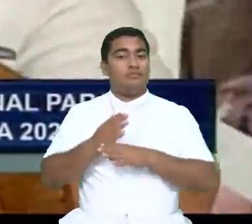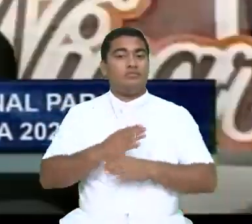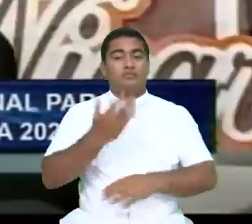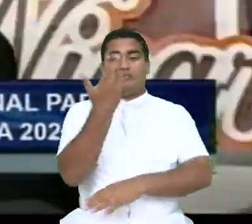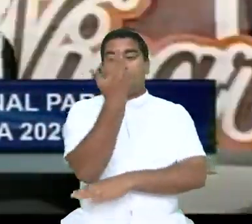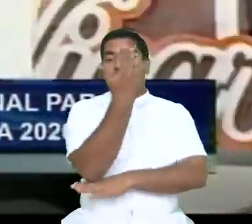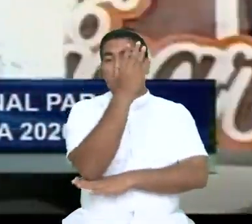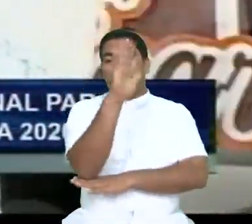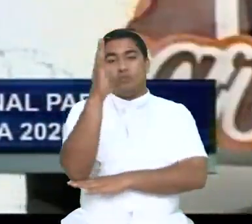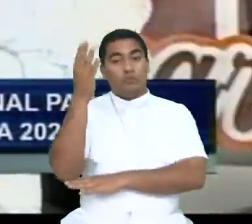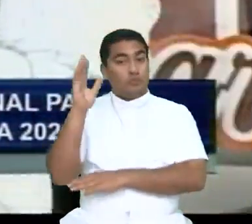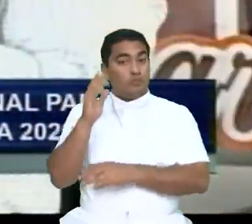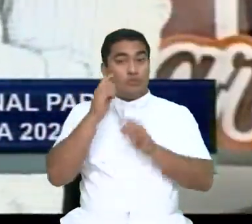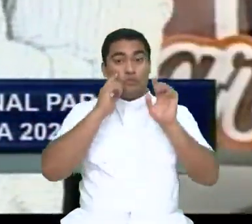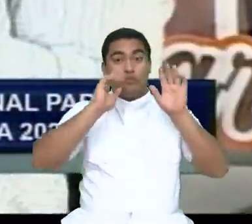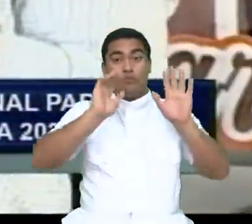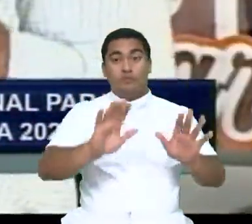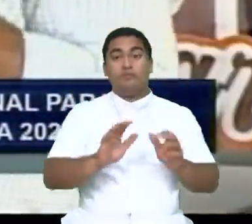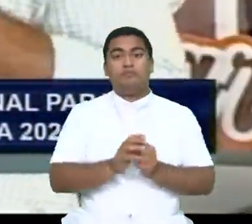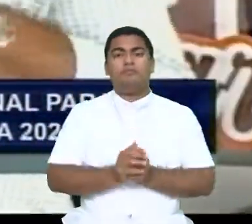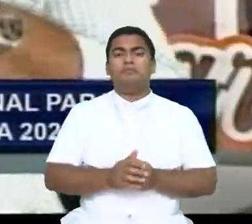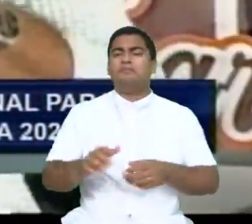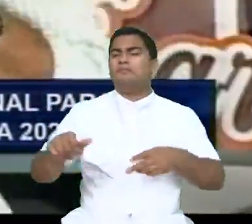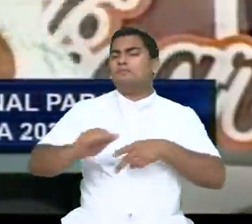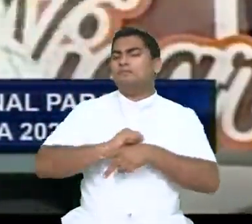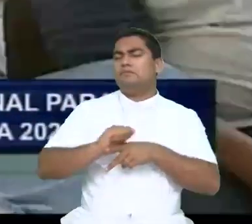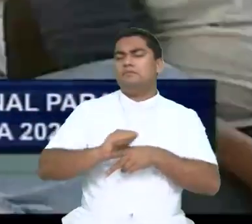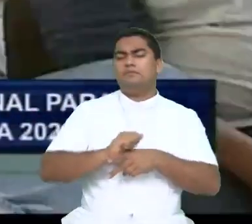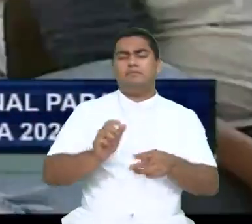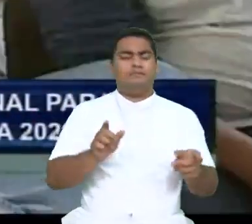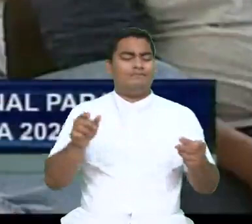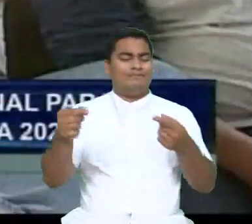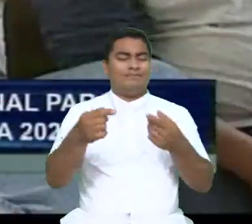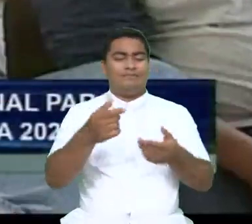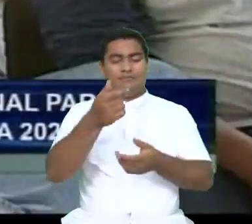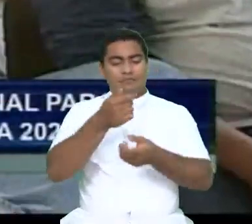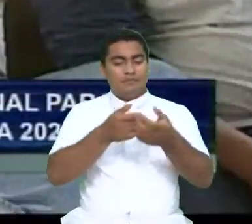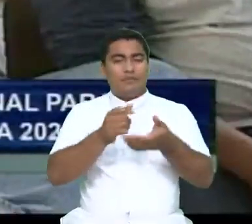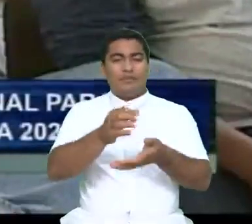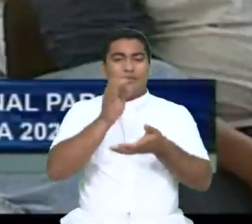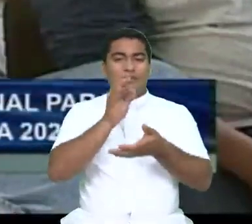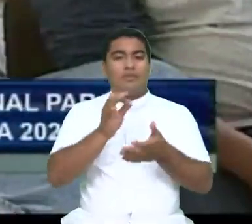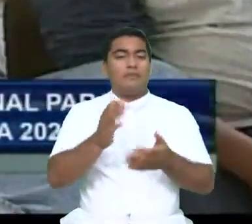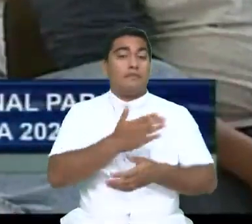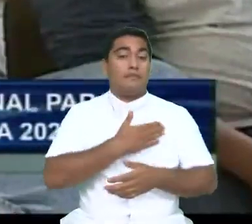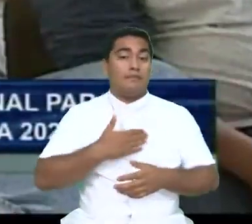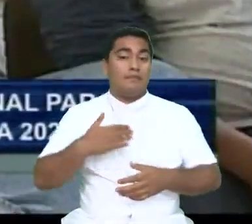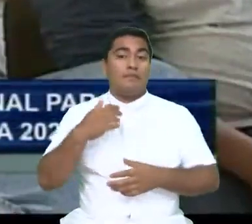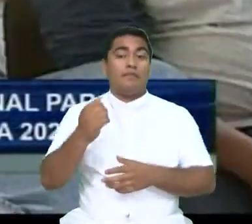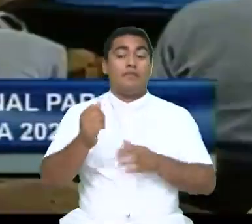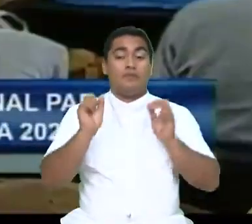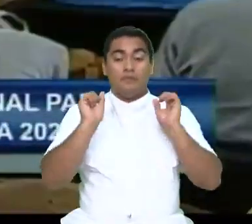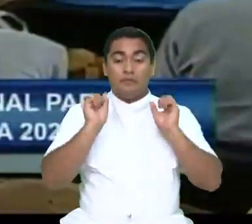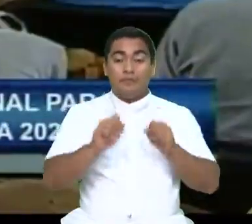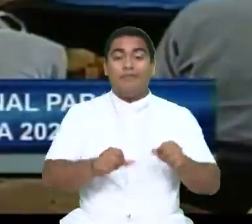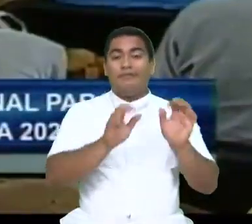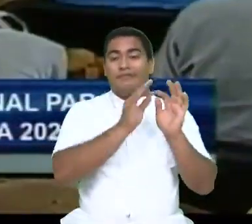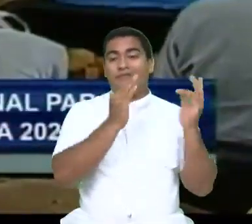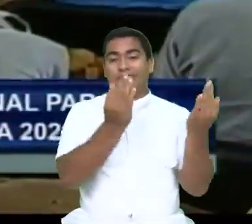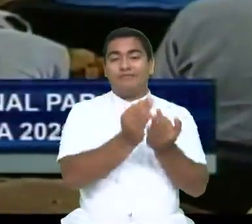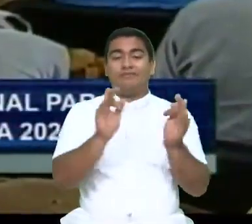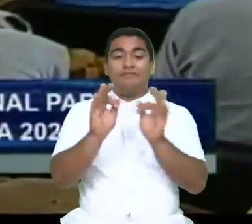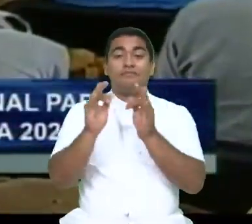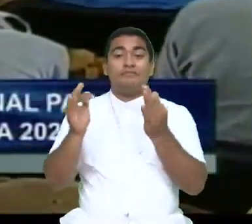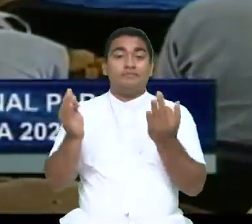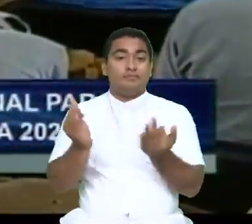agroforestales. Con la implementación de esta estrategia se propone además mejorar la rentabilidad e ingresos de las familias productoras